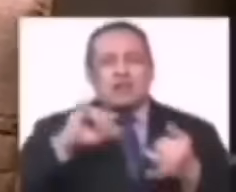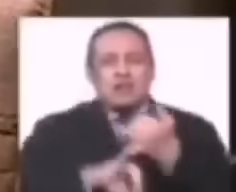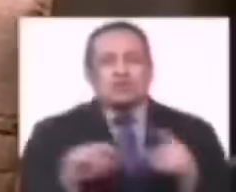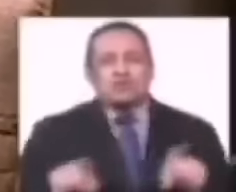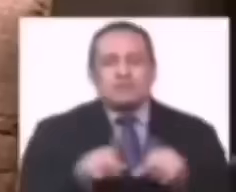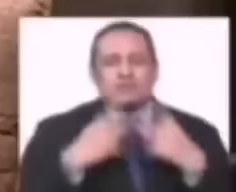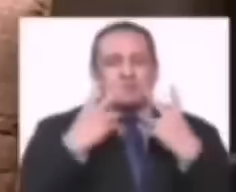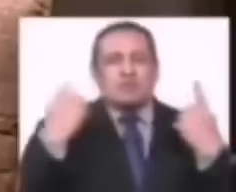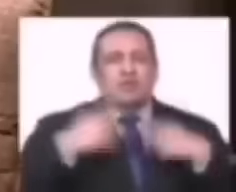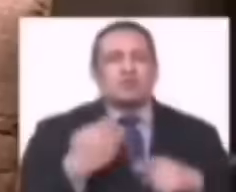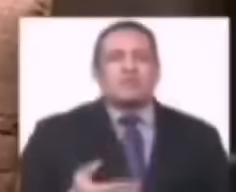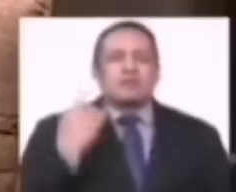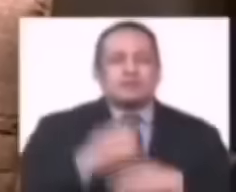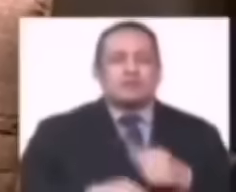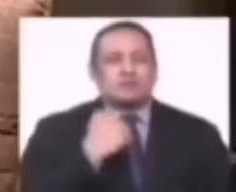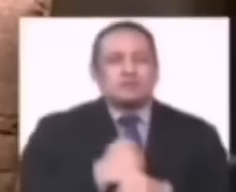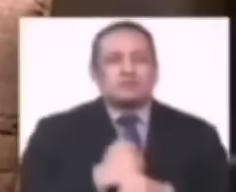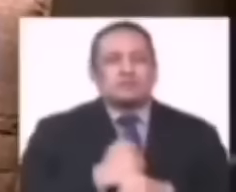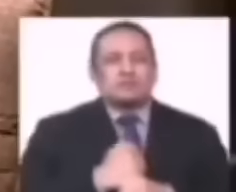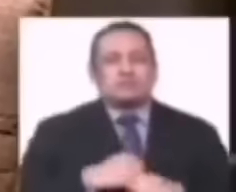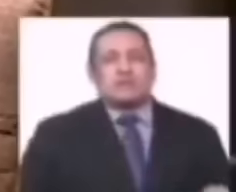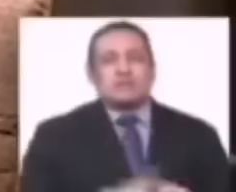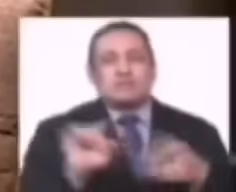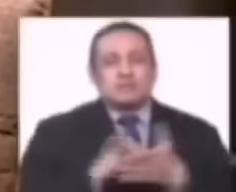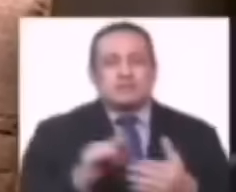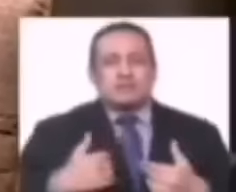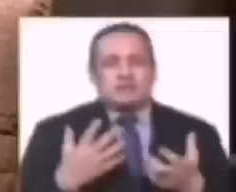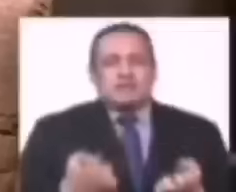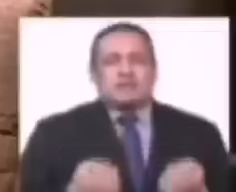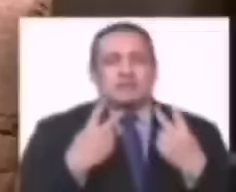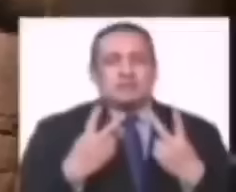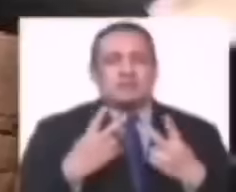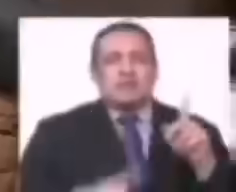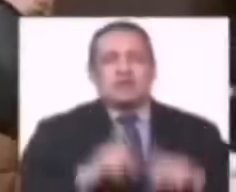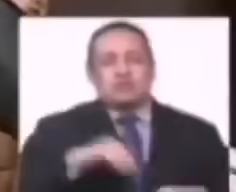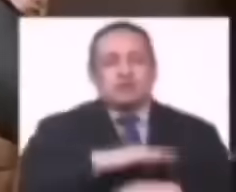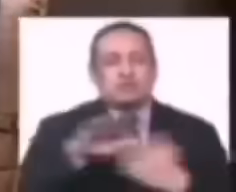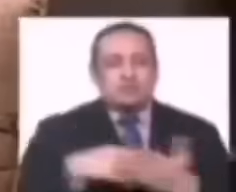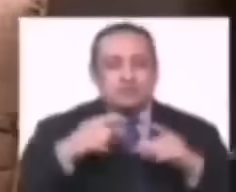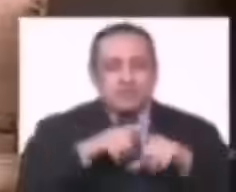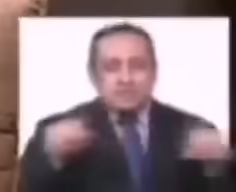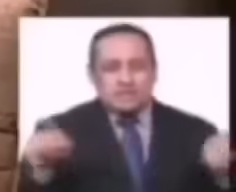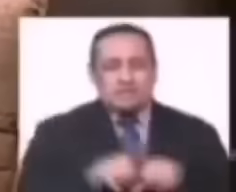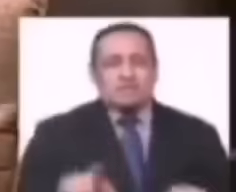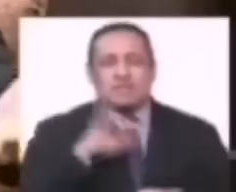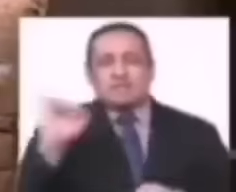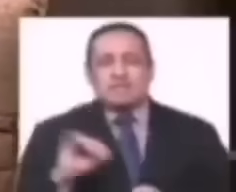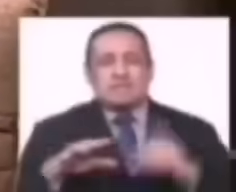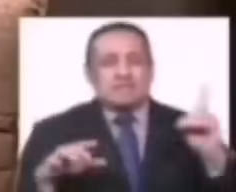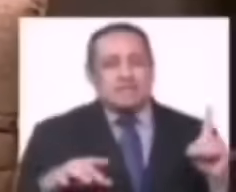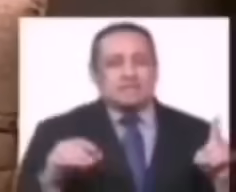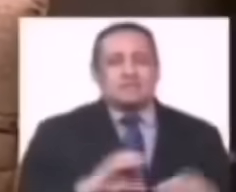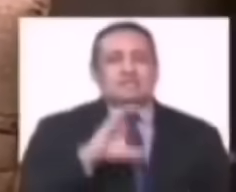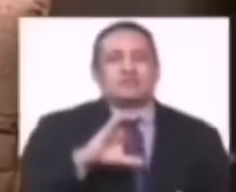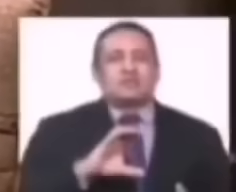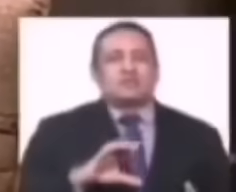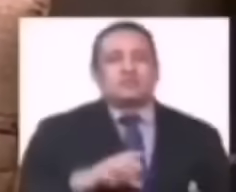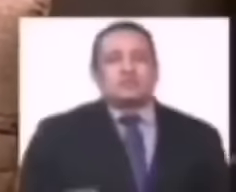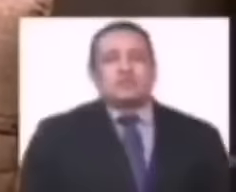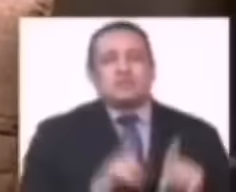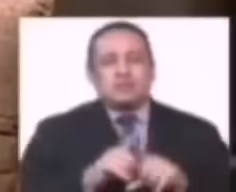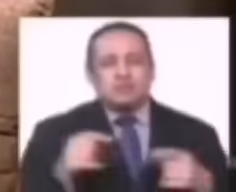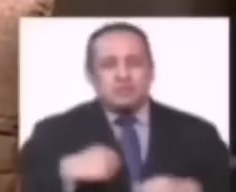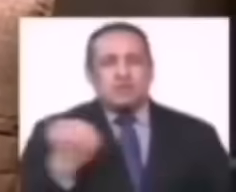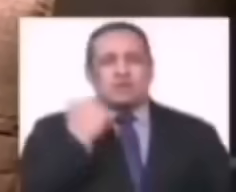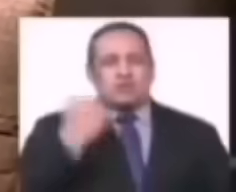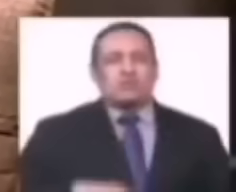invisibilizadas durante siglos y que ahora todas aquí, de izquierda y de derecha y de centro, nos hemos ganado un